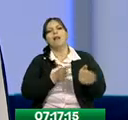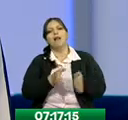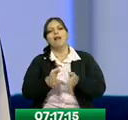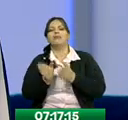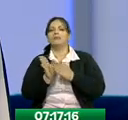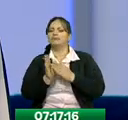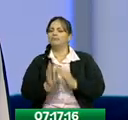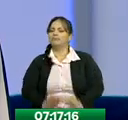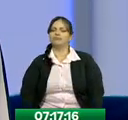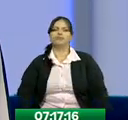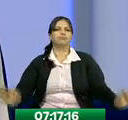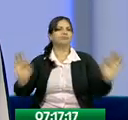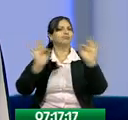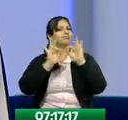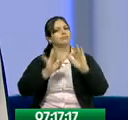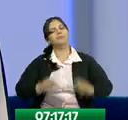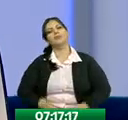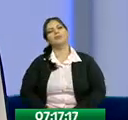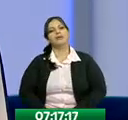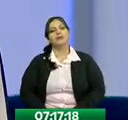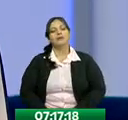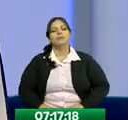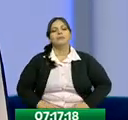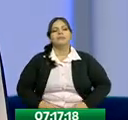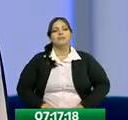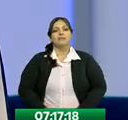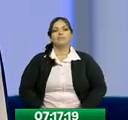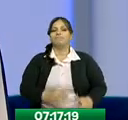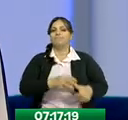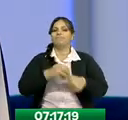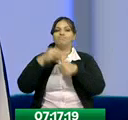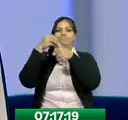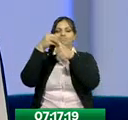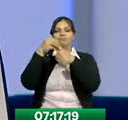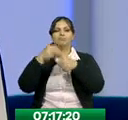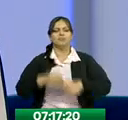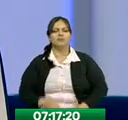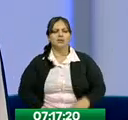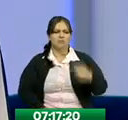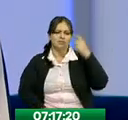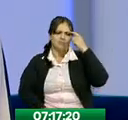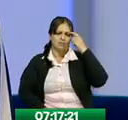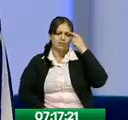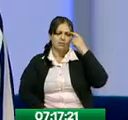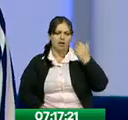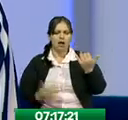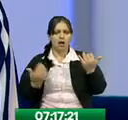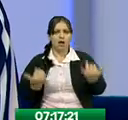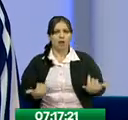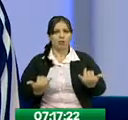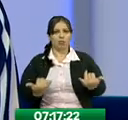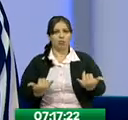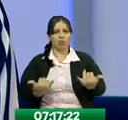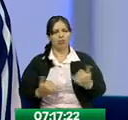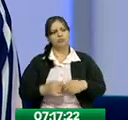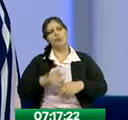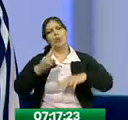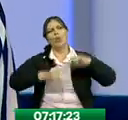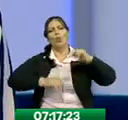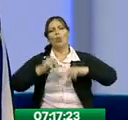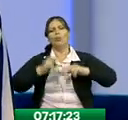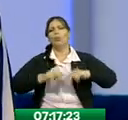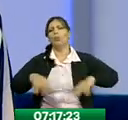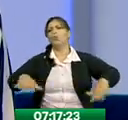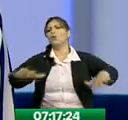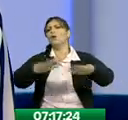primordial. Hoy día nosotros tenemos este proyecto de las 1000 canchas, donde la idea no es tener solamente infraestructura bonita, ¿no?